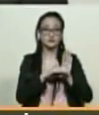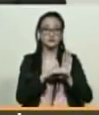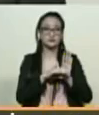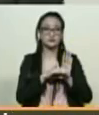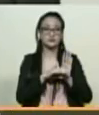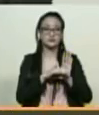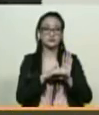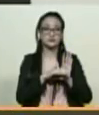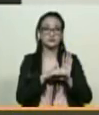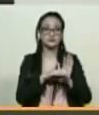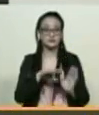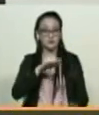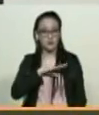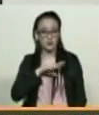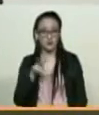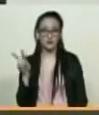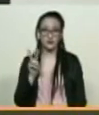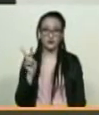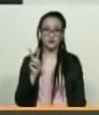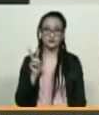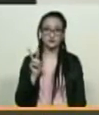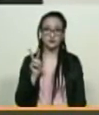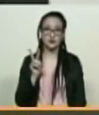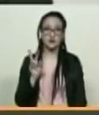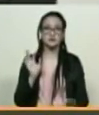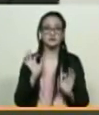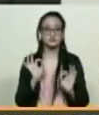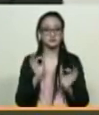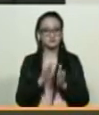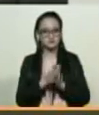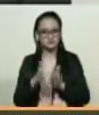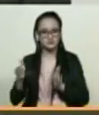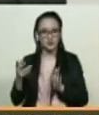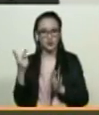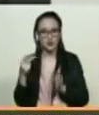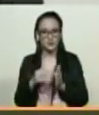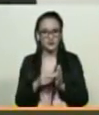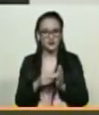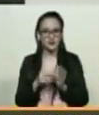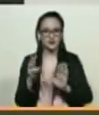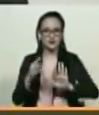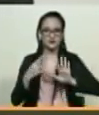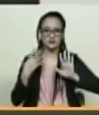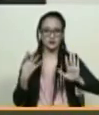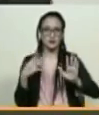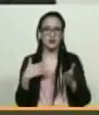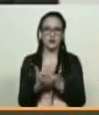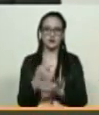designios de la nación venezolana para el periodo